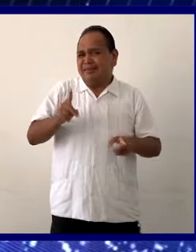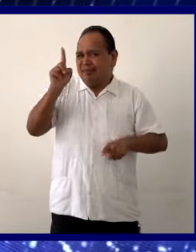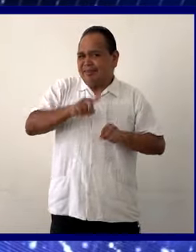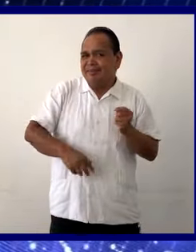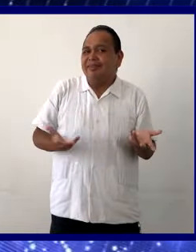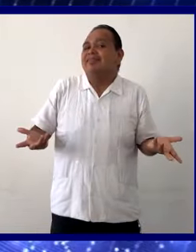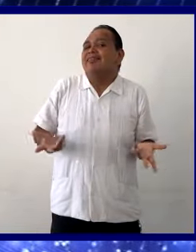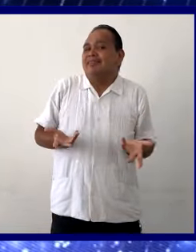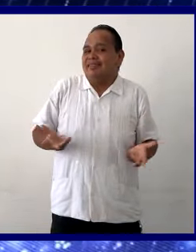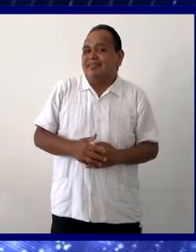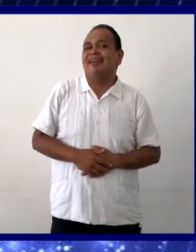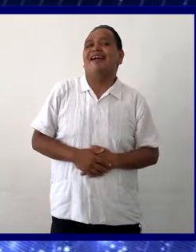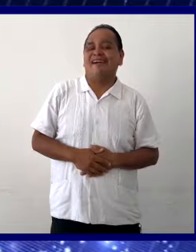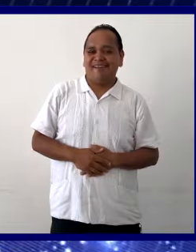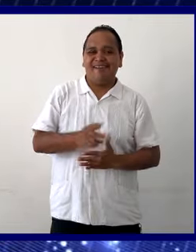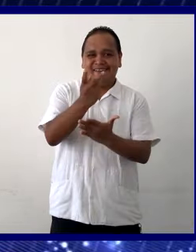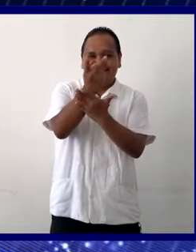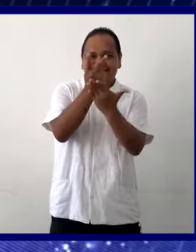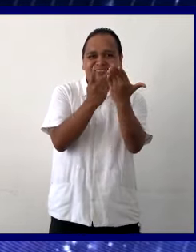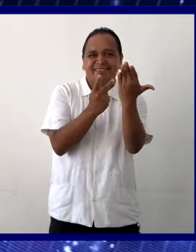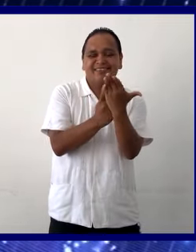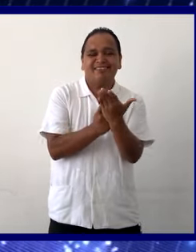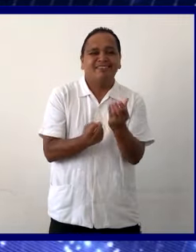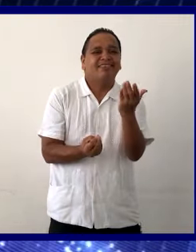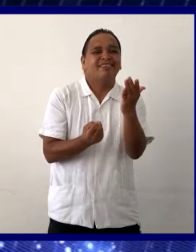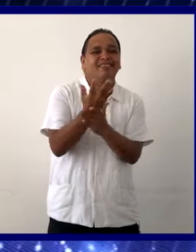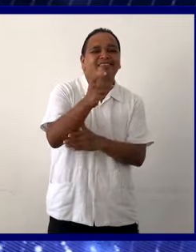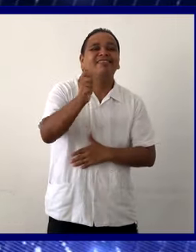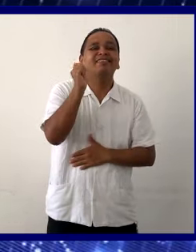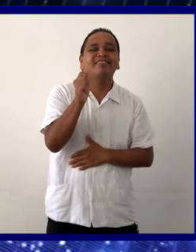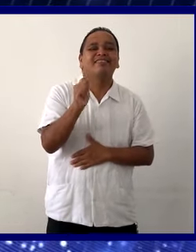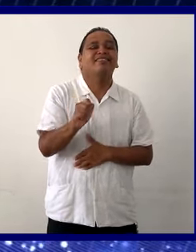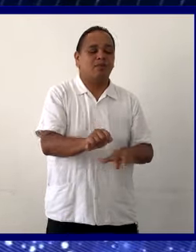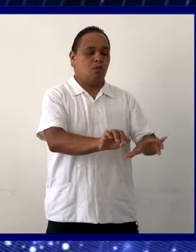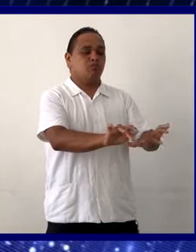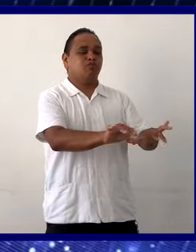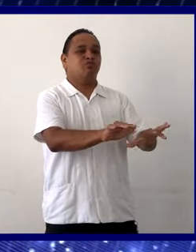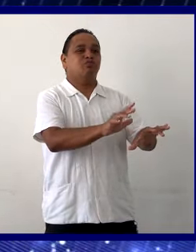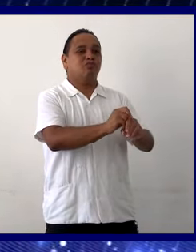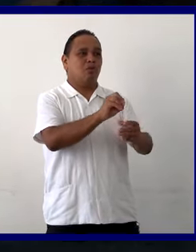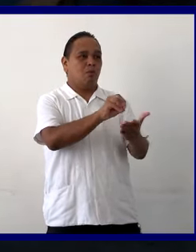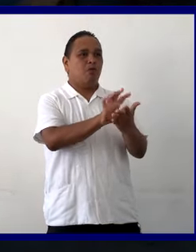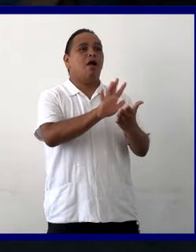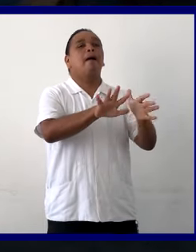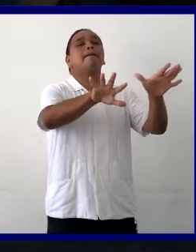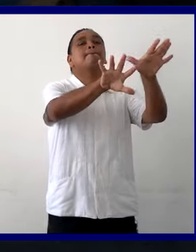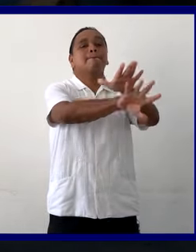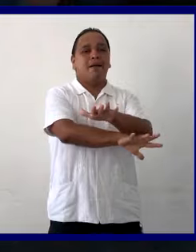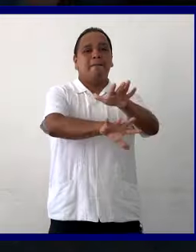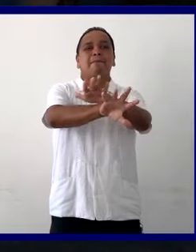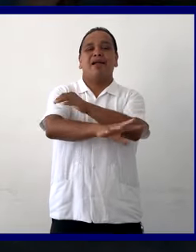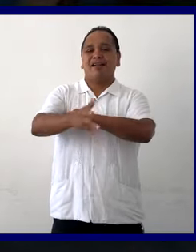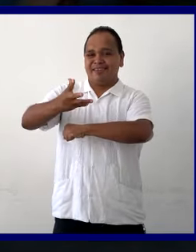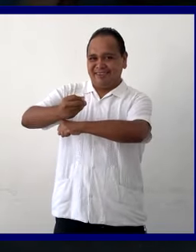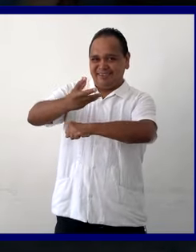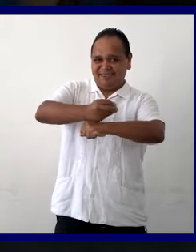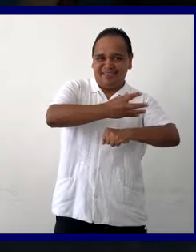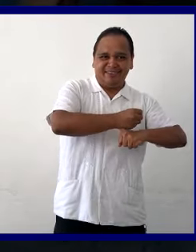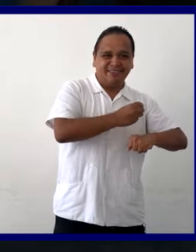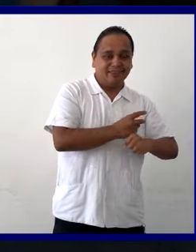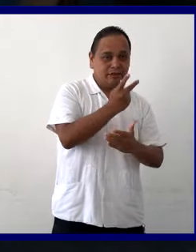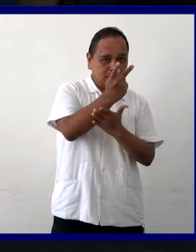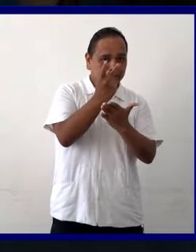Próximamente tendremos una nueva sección para aprender a utilizar Photoshop, así que estén muy pendientes de nuestro programa. Por nada del mundo se vayan a perder su programa Paso Mecha.